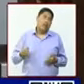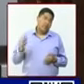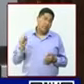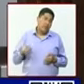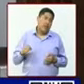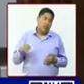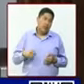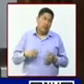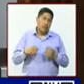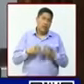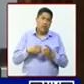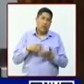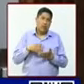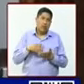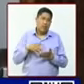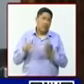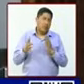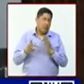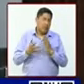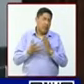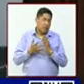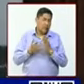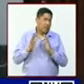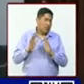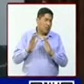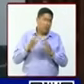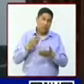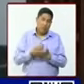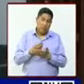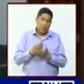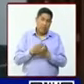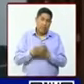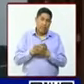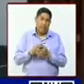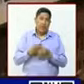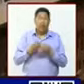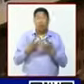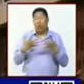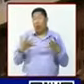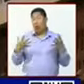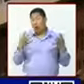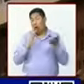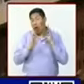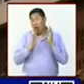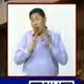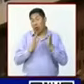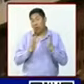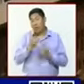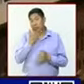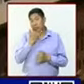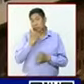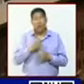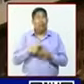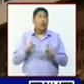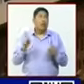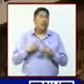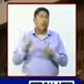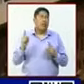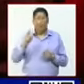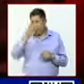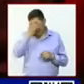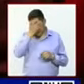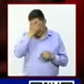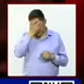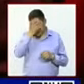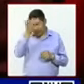un tema delicado, estamos analizándolo, primero terminamos el presupuesto, va a ser una sesión bastante larga, entonces esperemos a ver qué es lo que pasa. De todas formas,